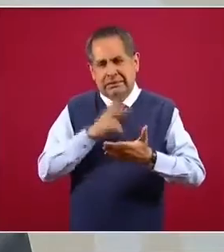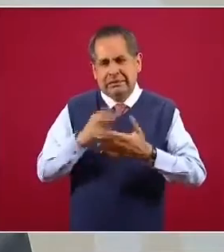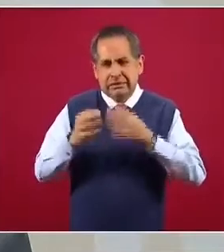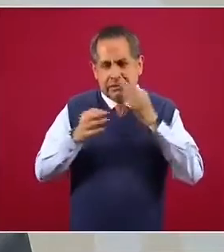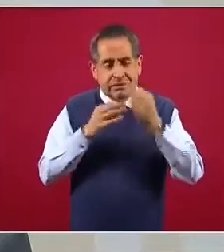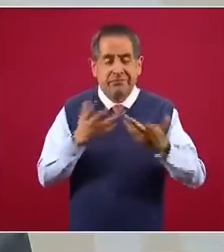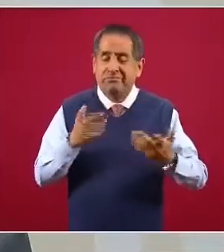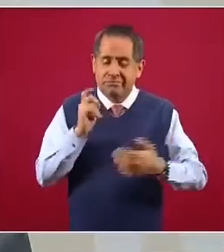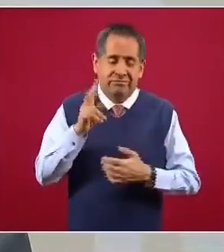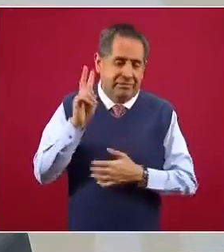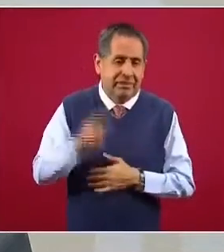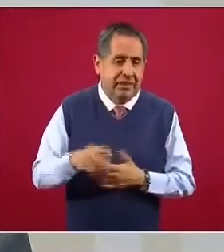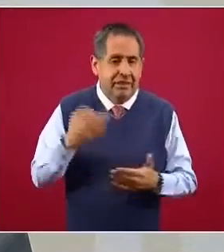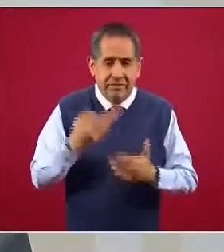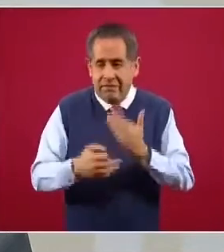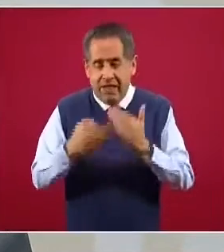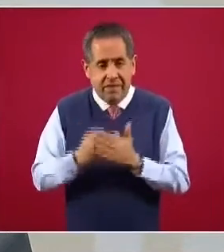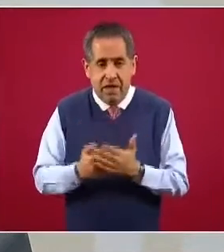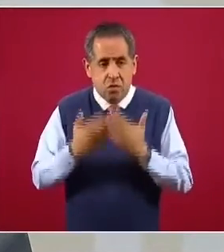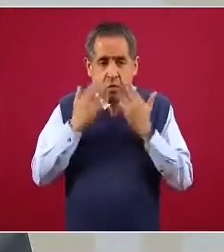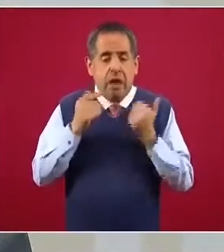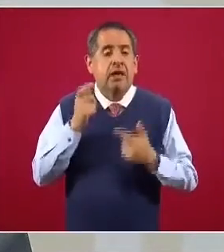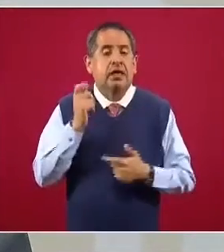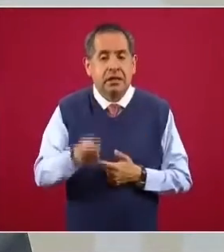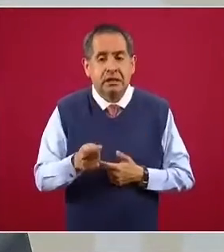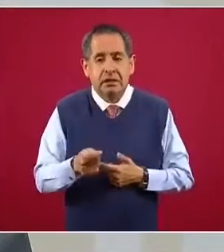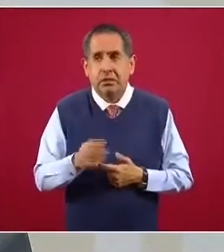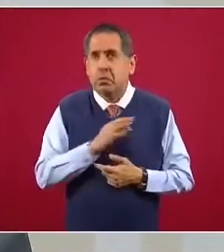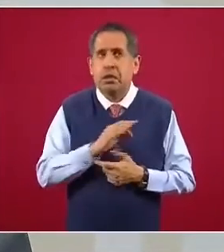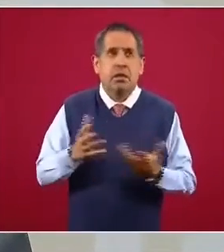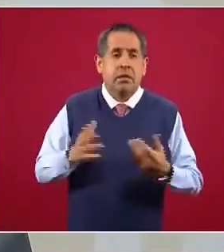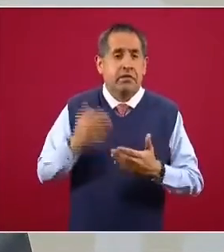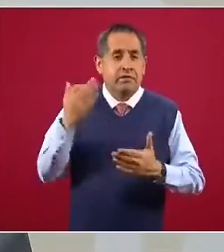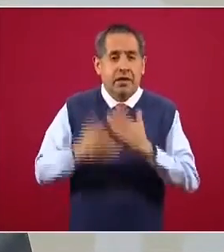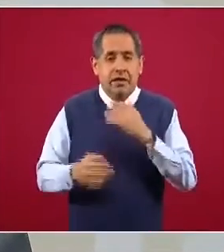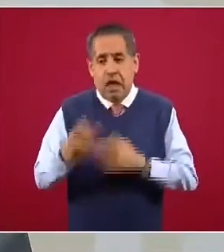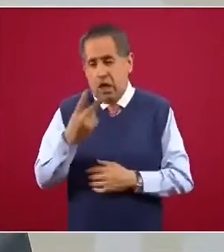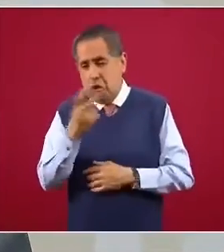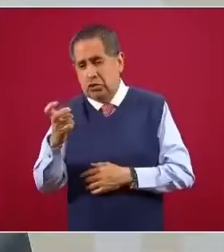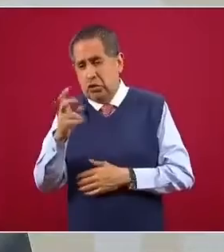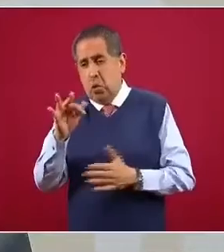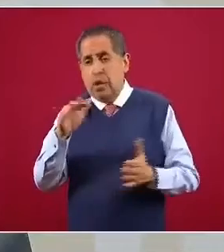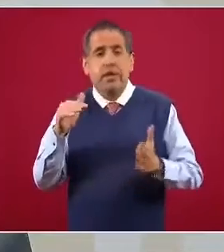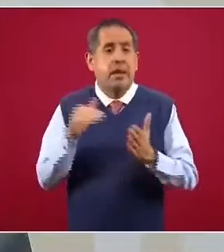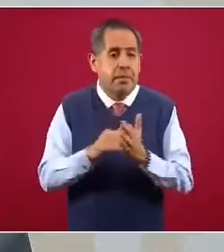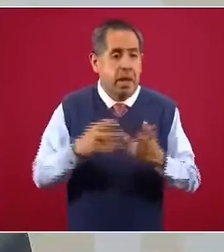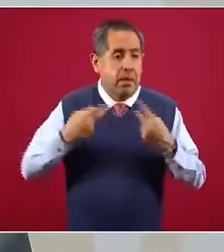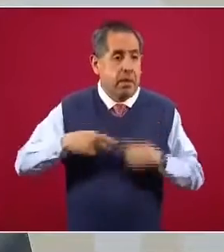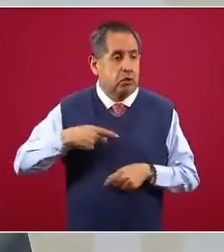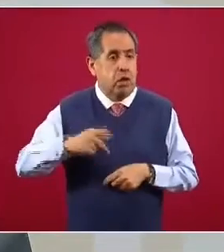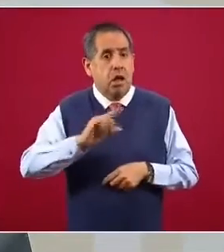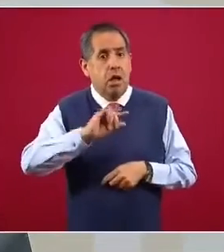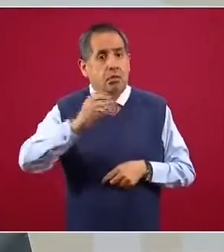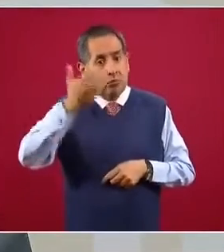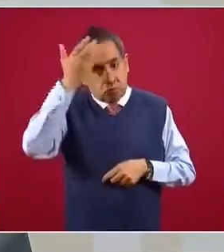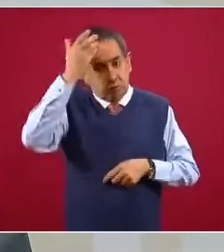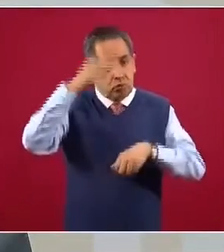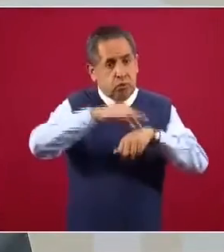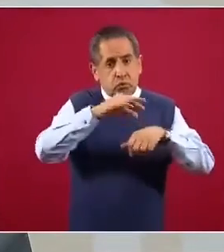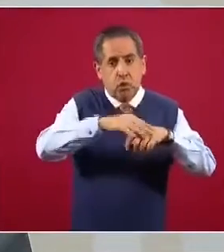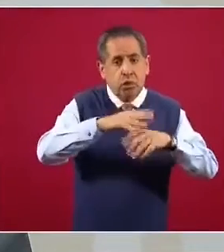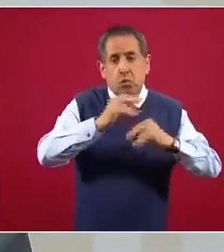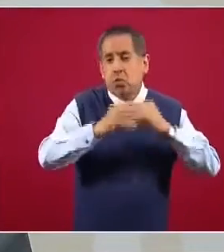el déficit, la ausencia, la carencia de cerca de 240,000 personas profesionales de la salud que México ha tenido